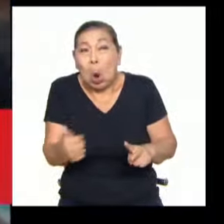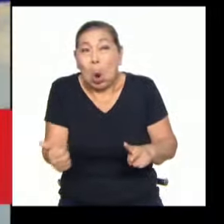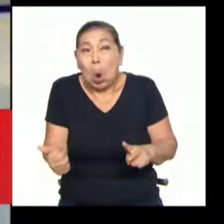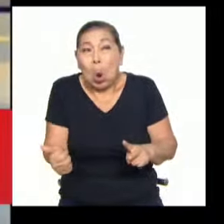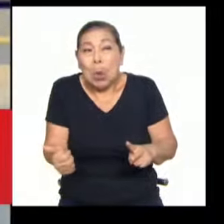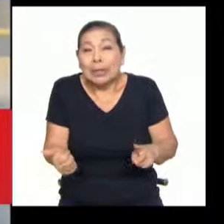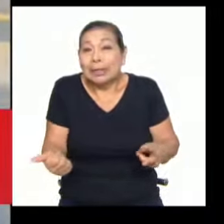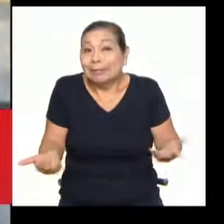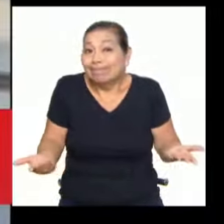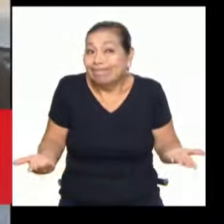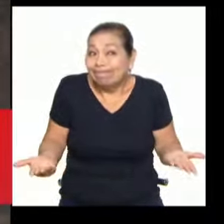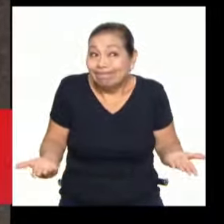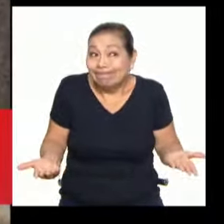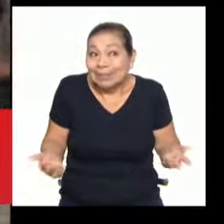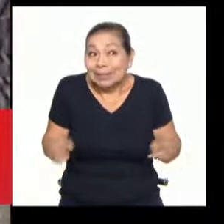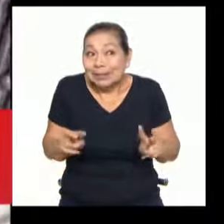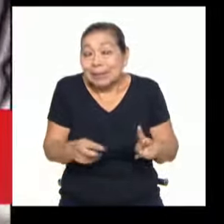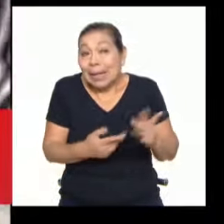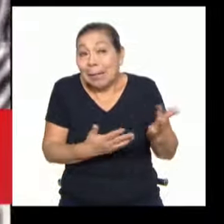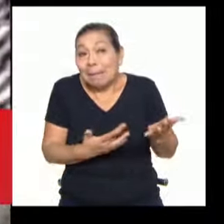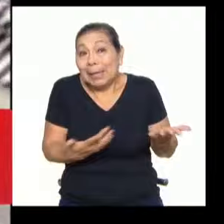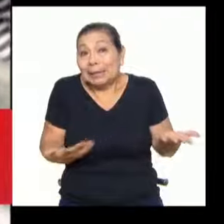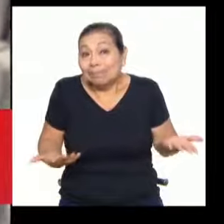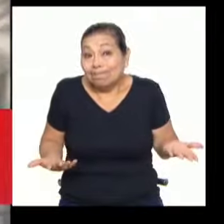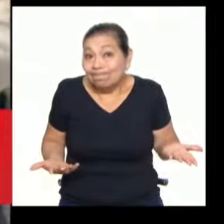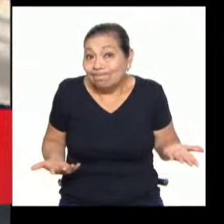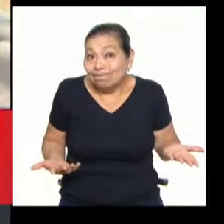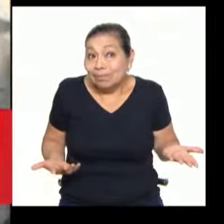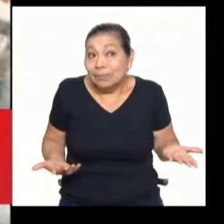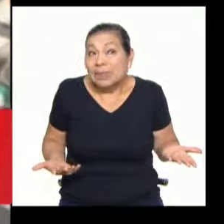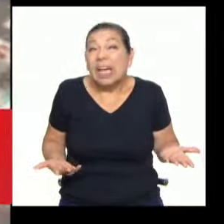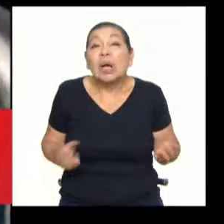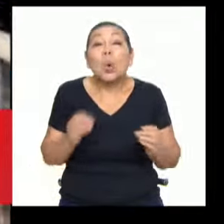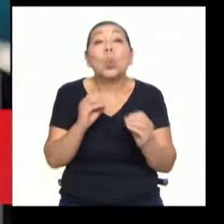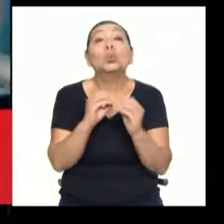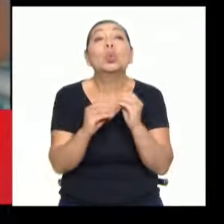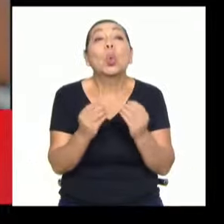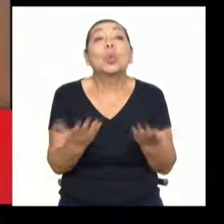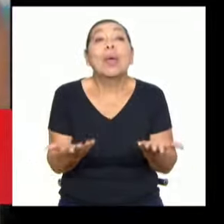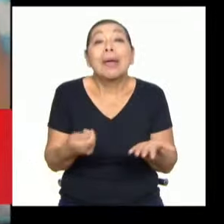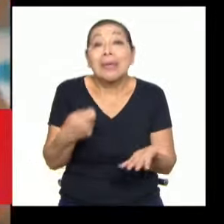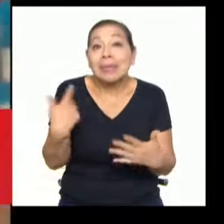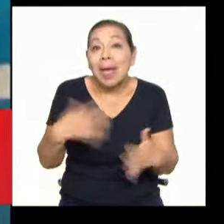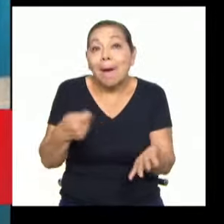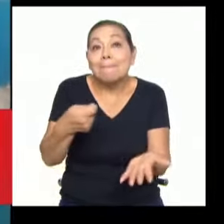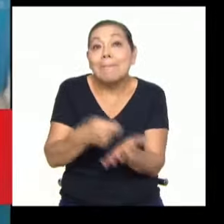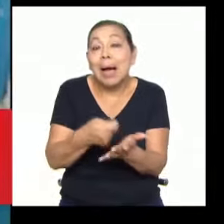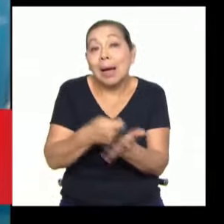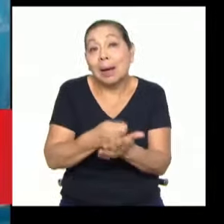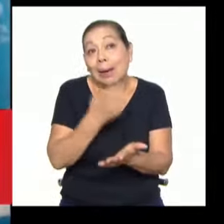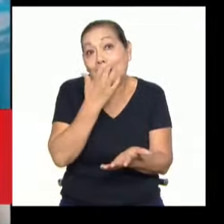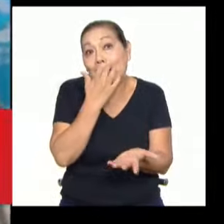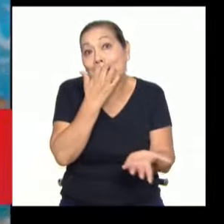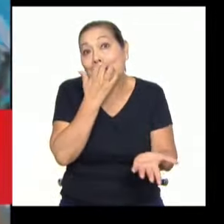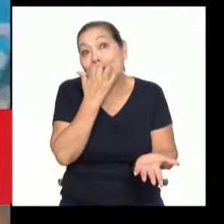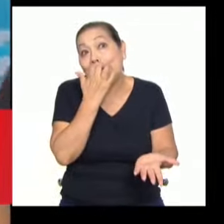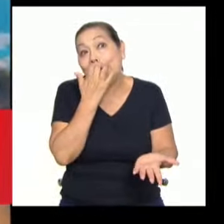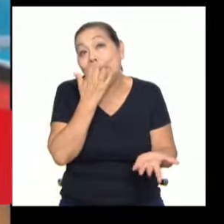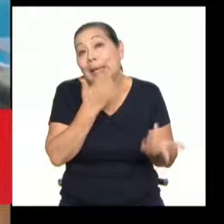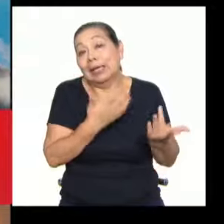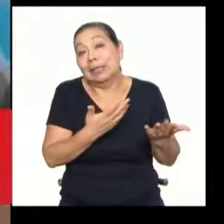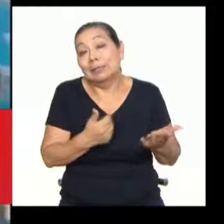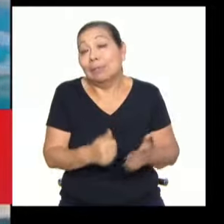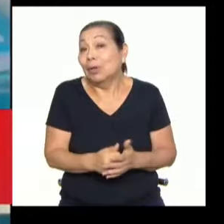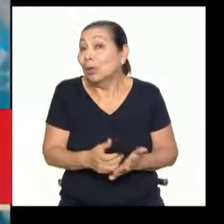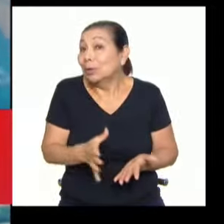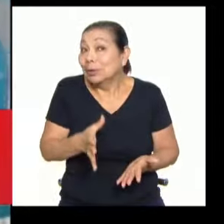tráfico habitual. Entonces ellos esperan, pero ¿cuál es la solución? Bueno, ahí ya pagaron el pasaje, ¿no? Ya Exacto. pagaron para ingresar, están